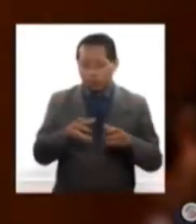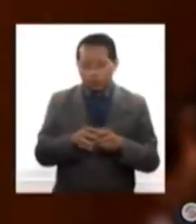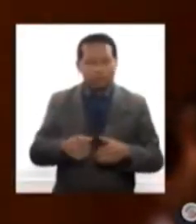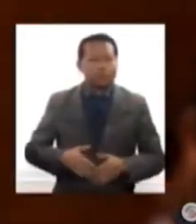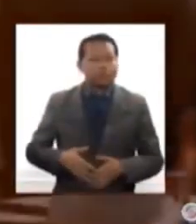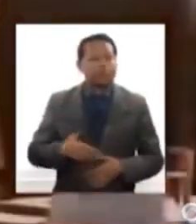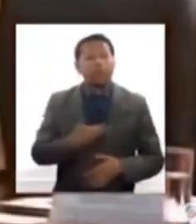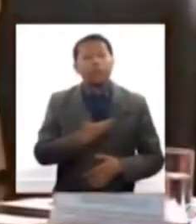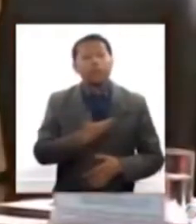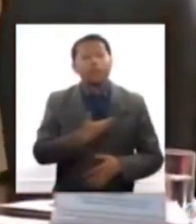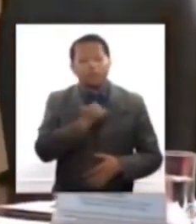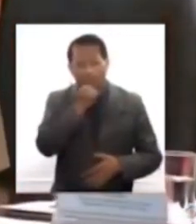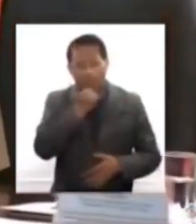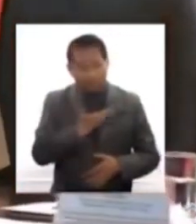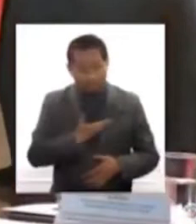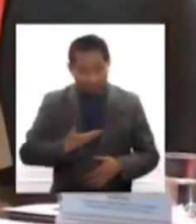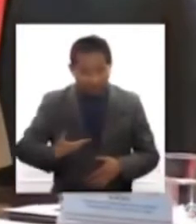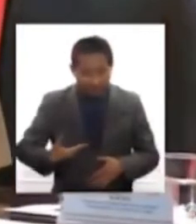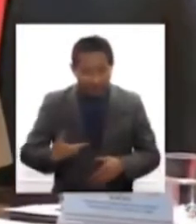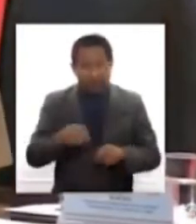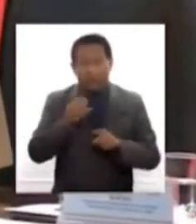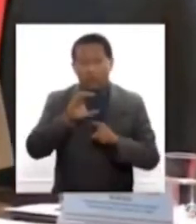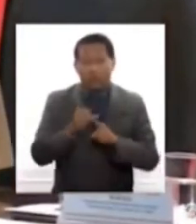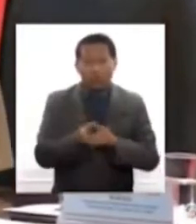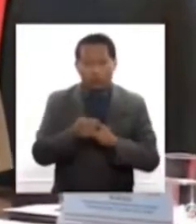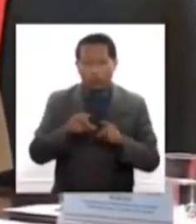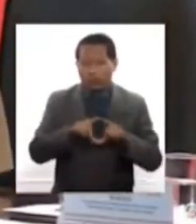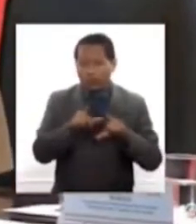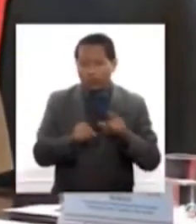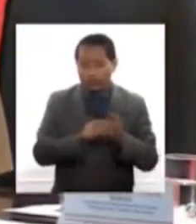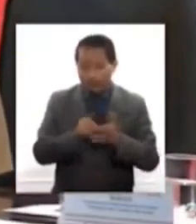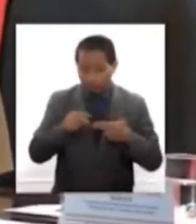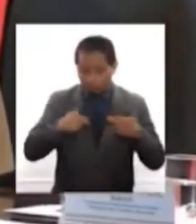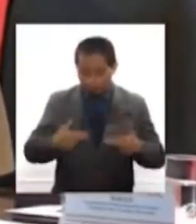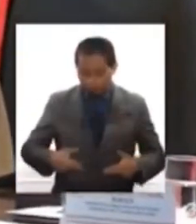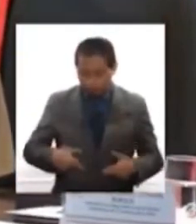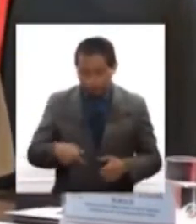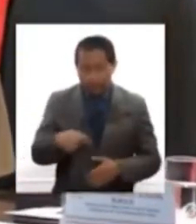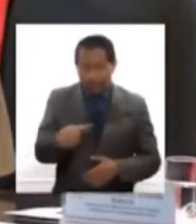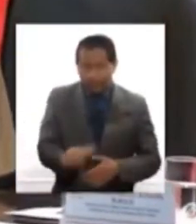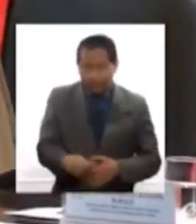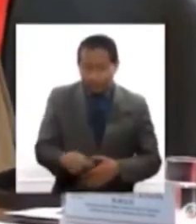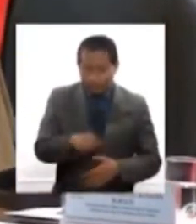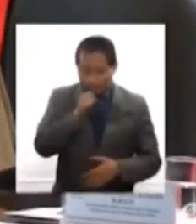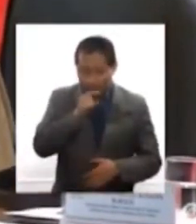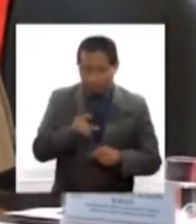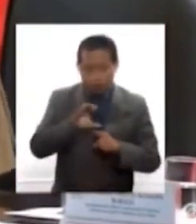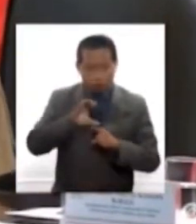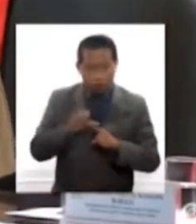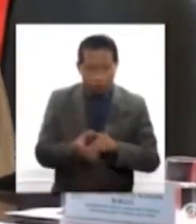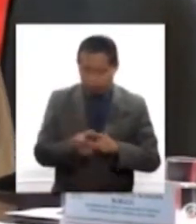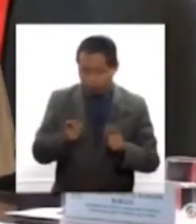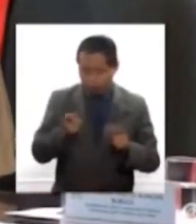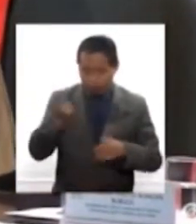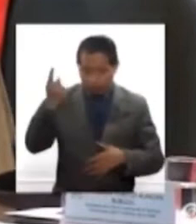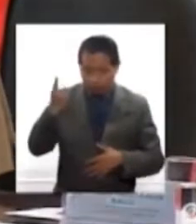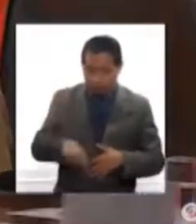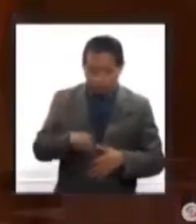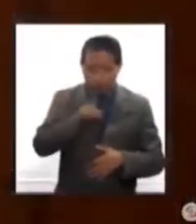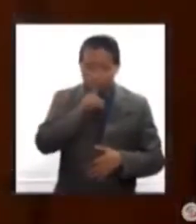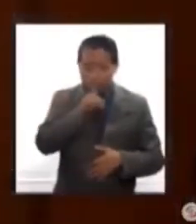senadora, senador, legislador, legisladora. Entonces, hay un reglamento que se tiene que cumplir